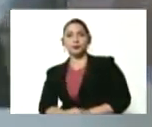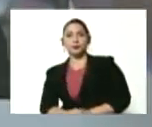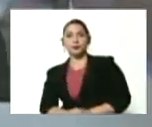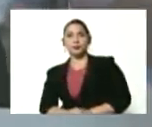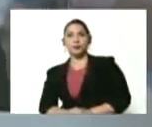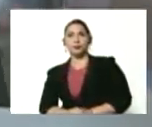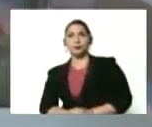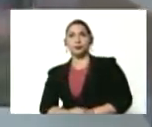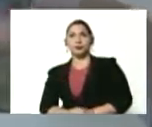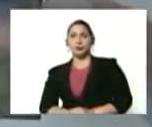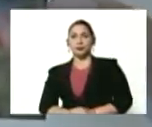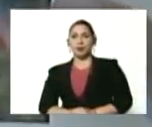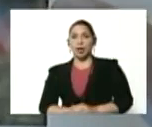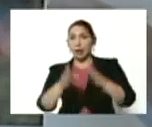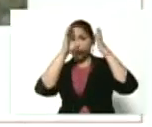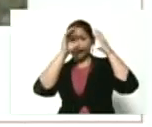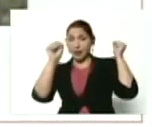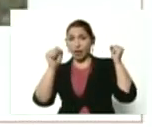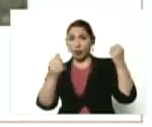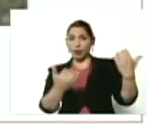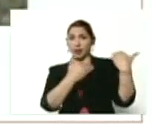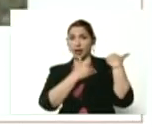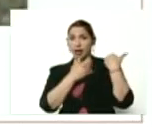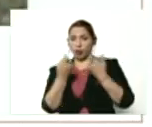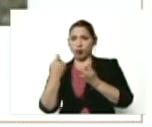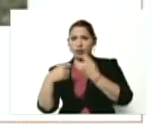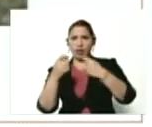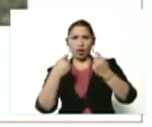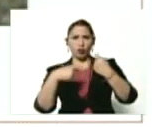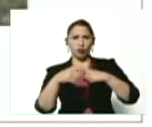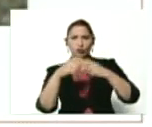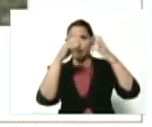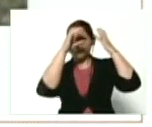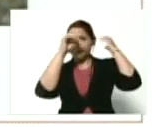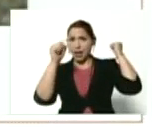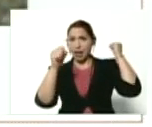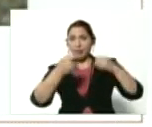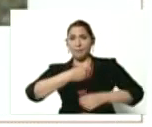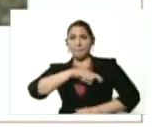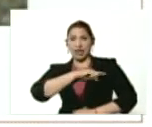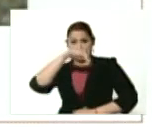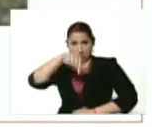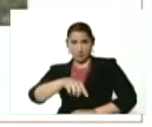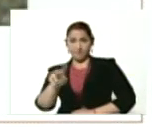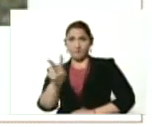fue embajador y luego encargado de negocios de la Embajada de España en Venezuela,